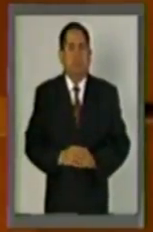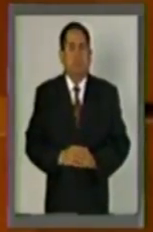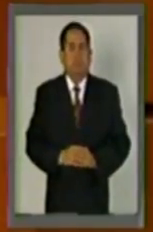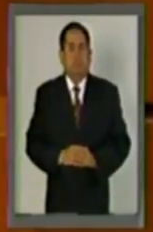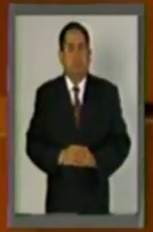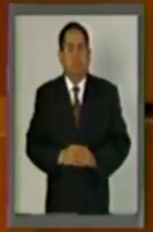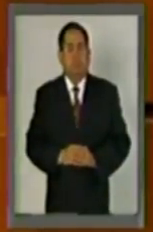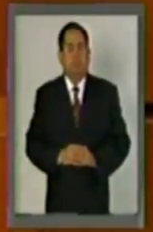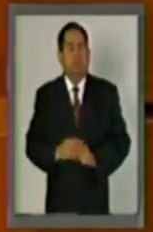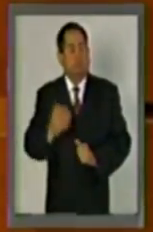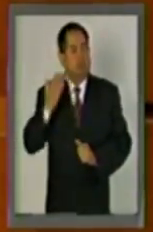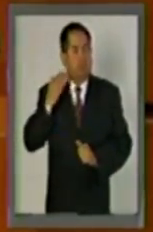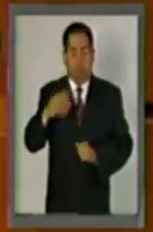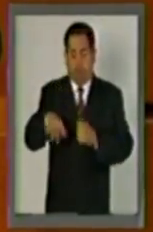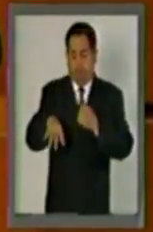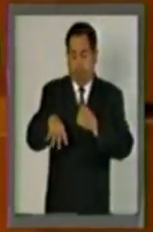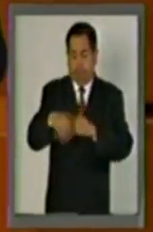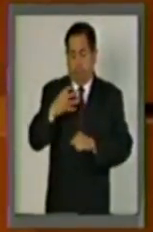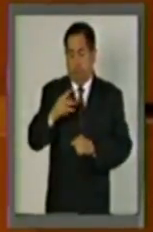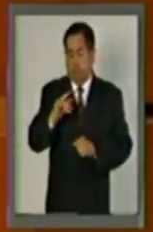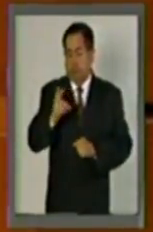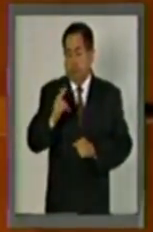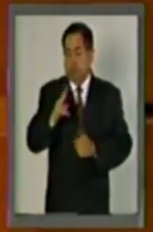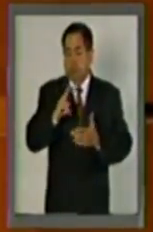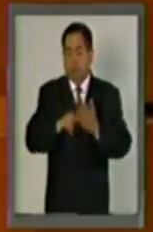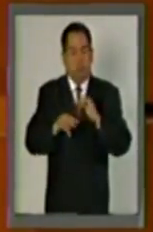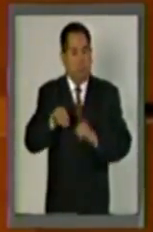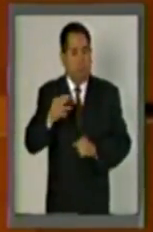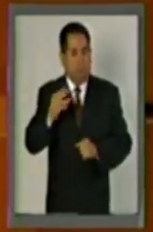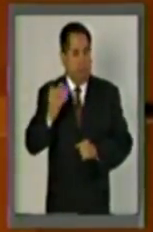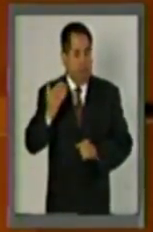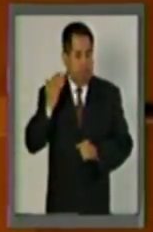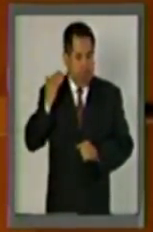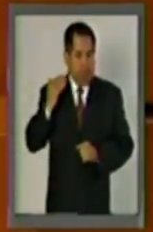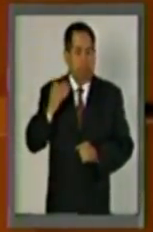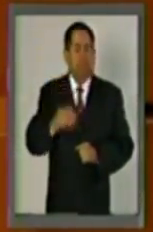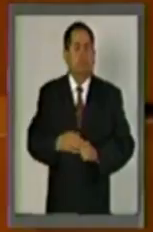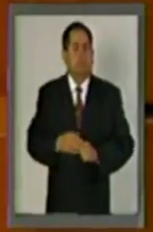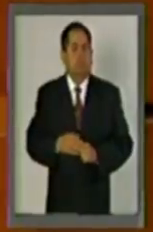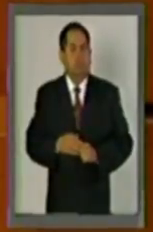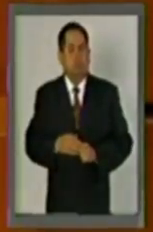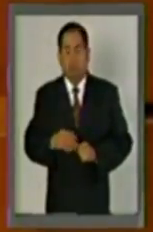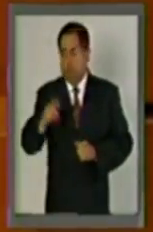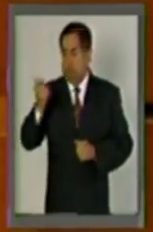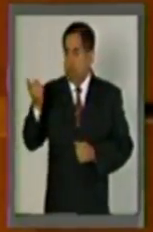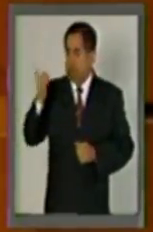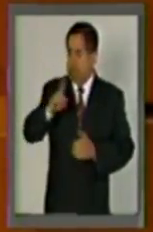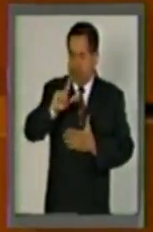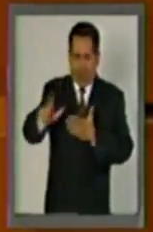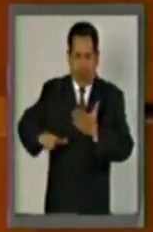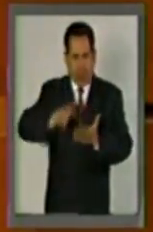El 14 de julio del 2014 se publicó por decreto